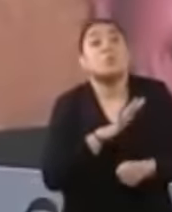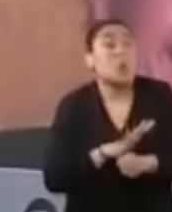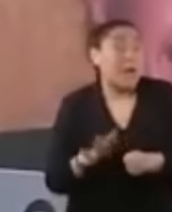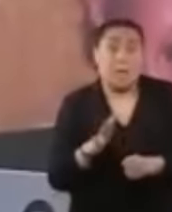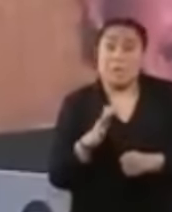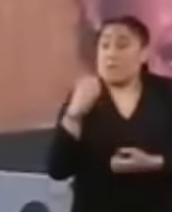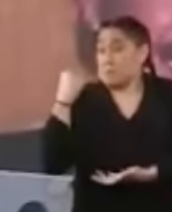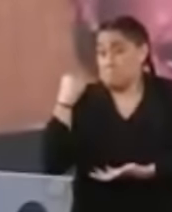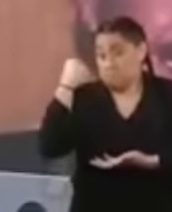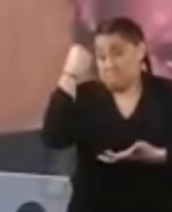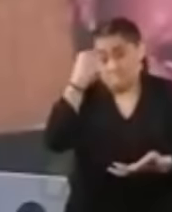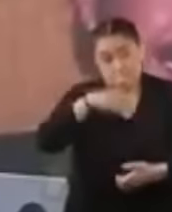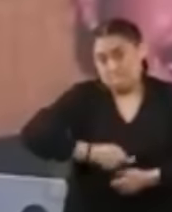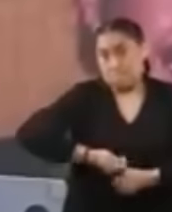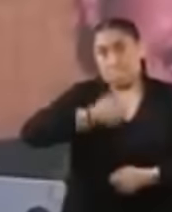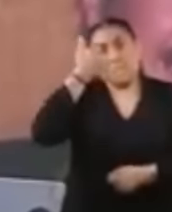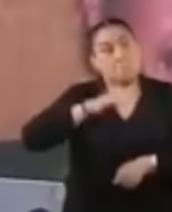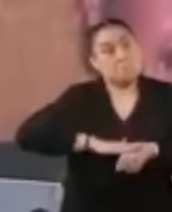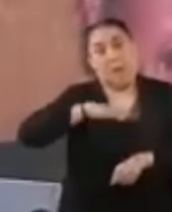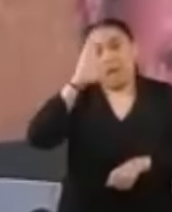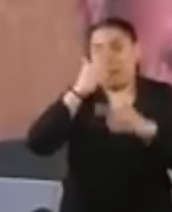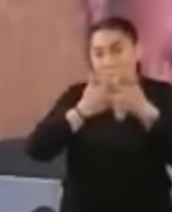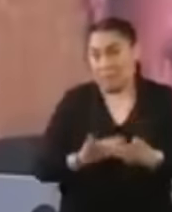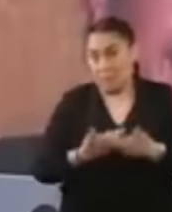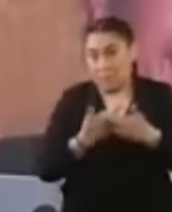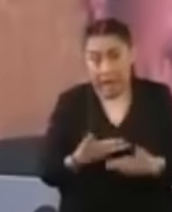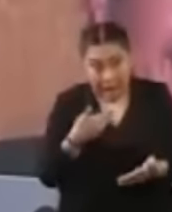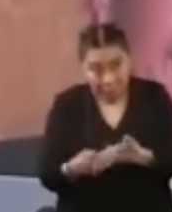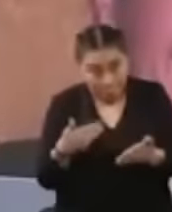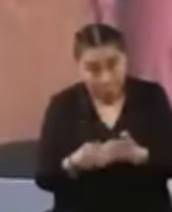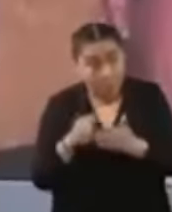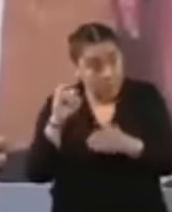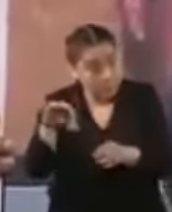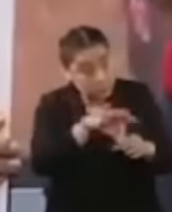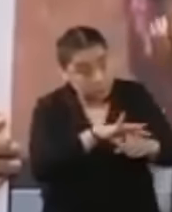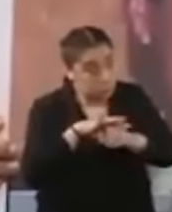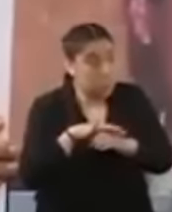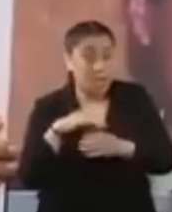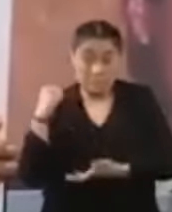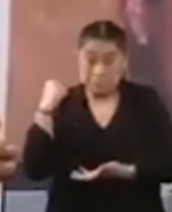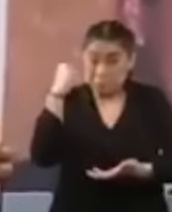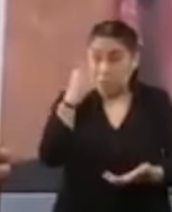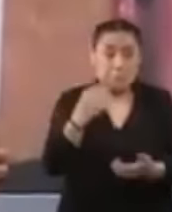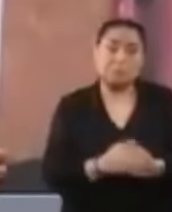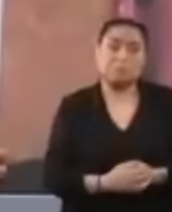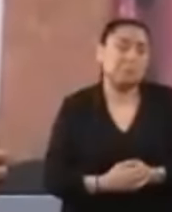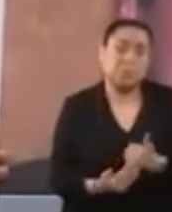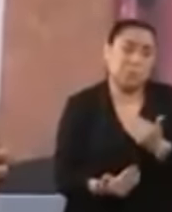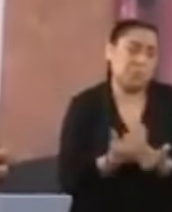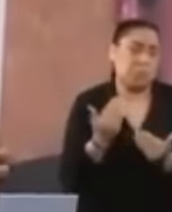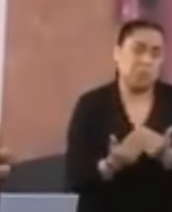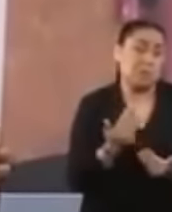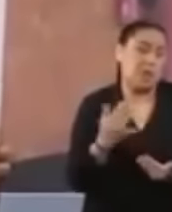más alto de toda la historia como hoy se está aprobando, no nos va a alcanzar por todas